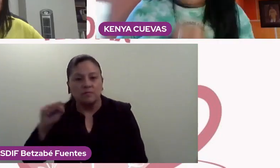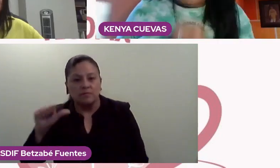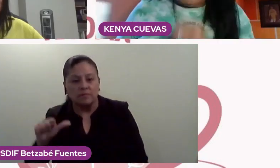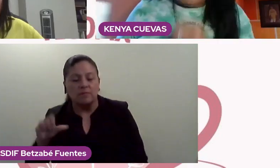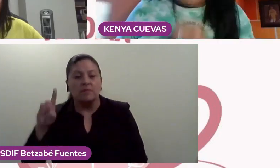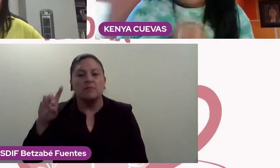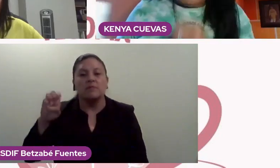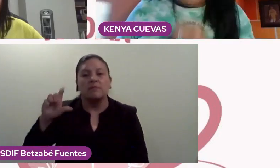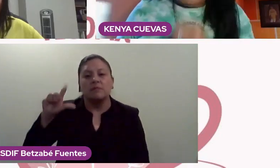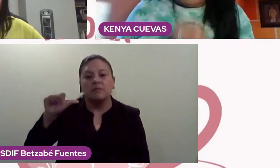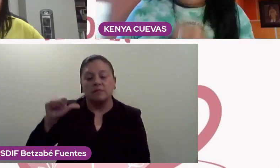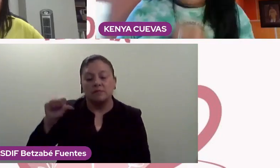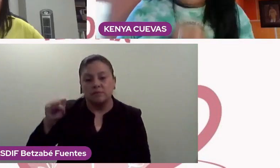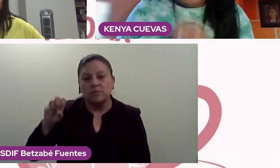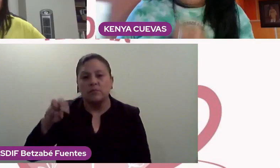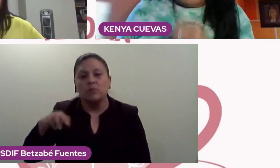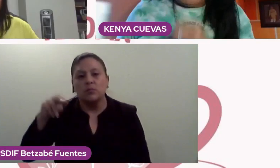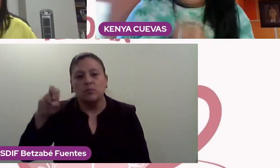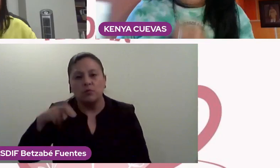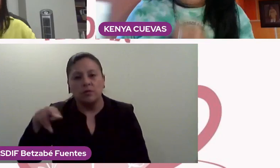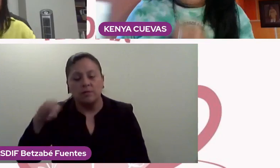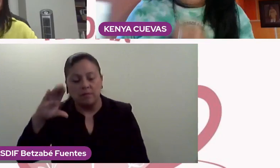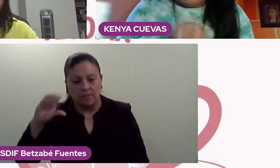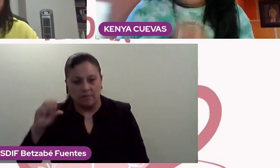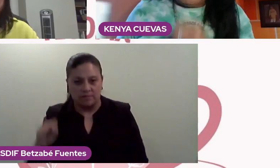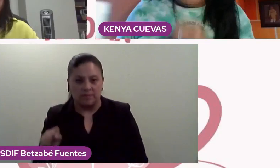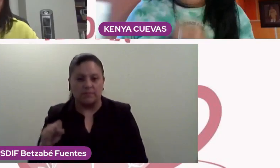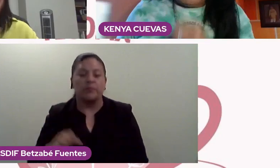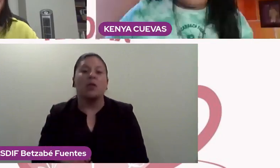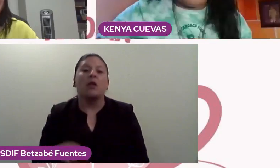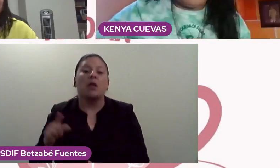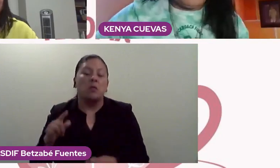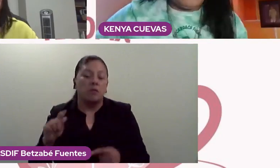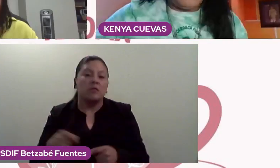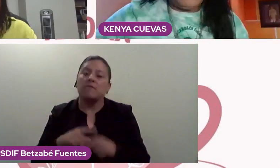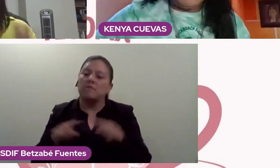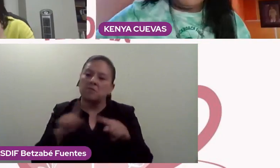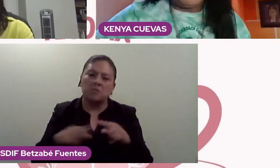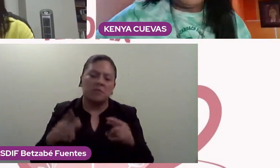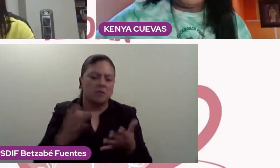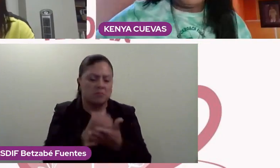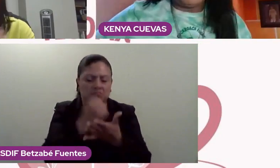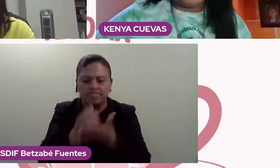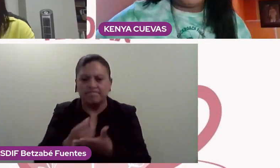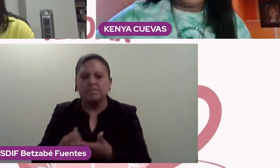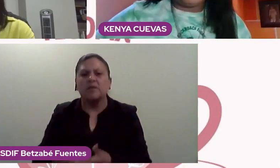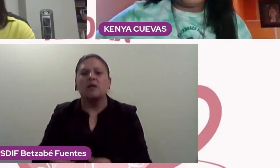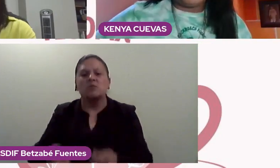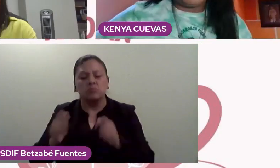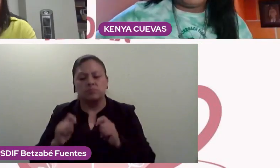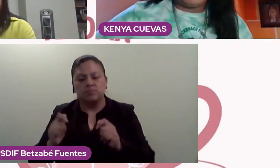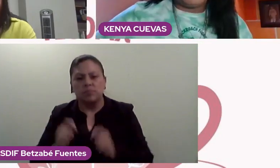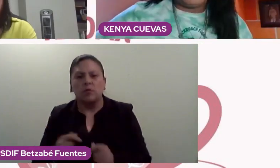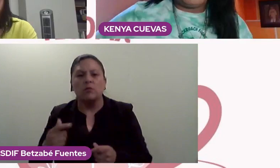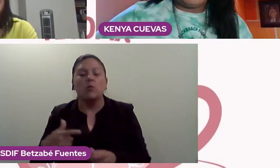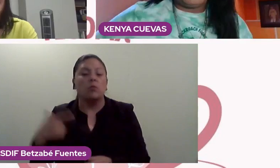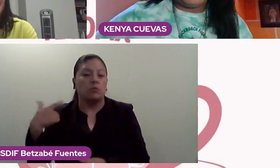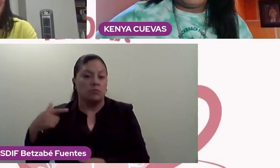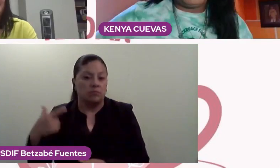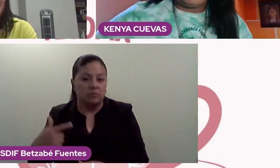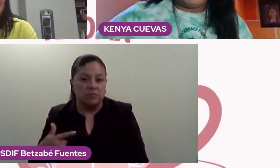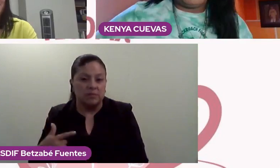mujeres trans en el mundo. Multipremiada en el Festival Internacional de Cine en Guadalajara por la